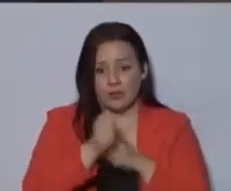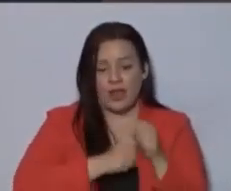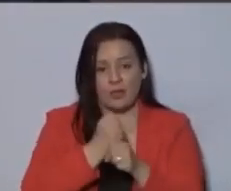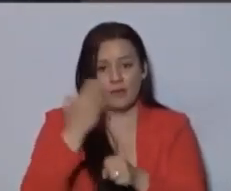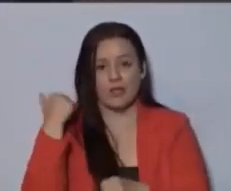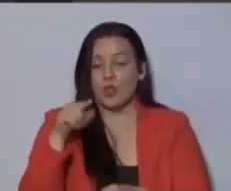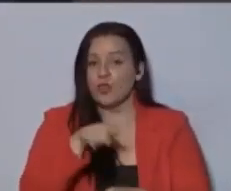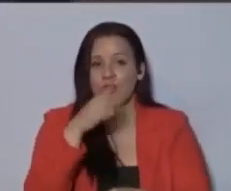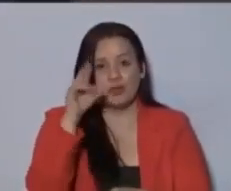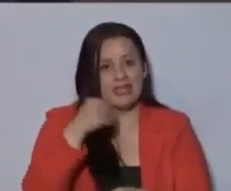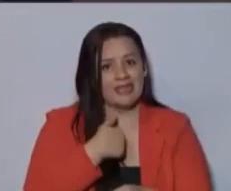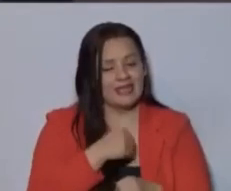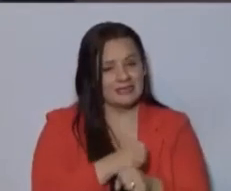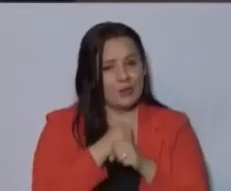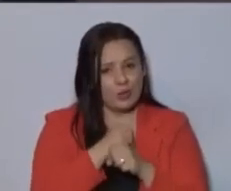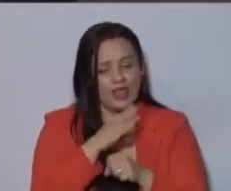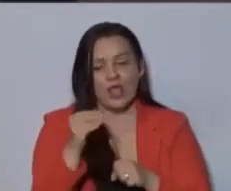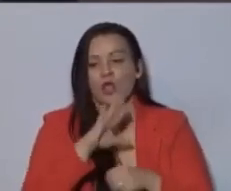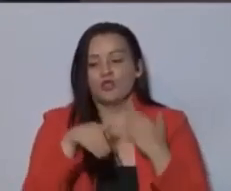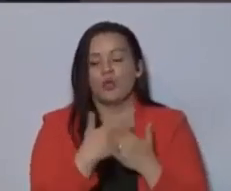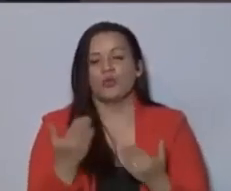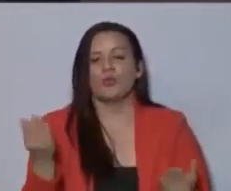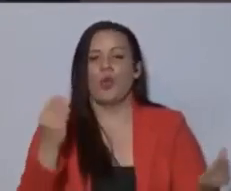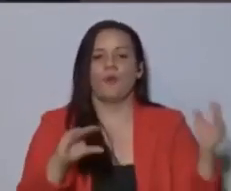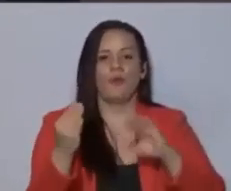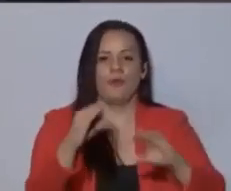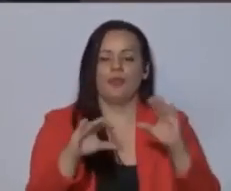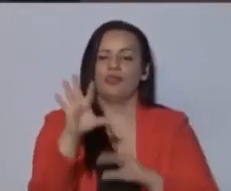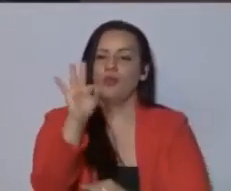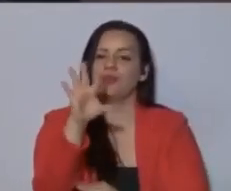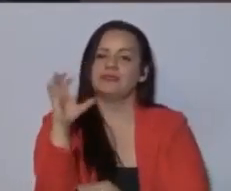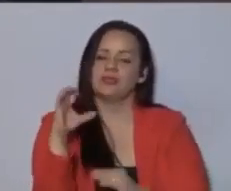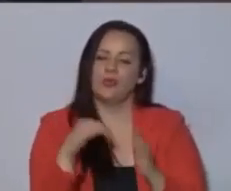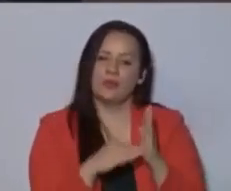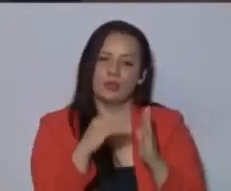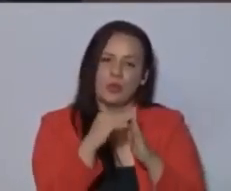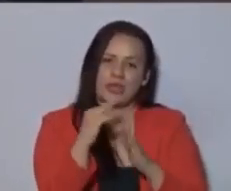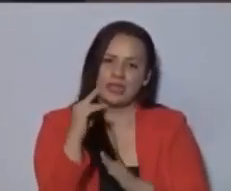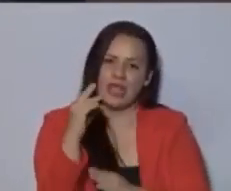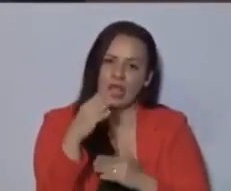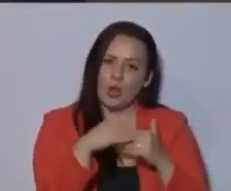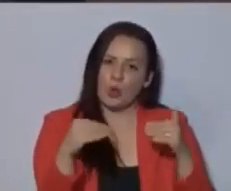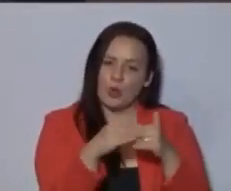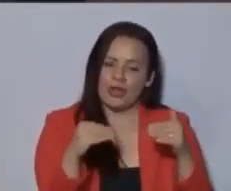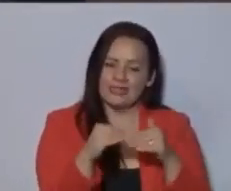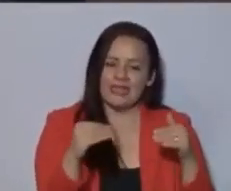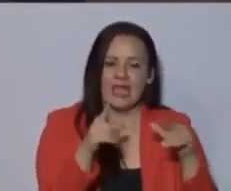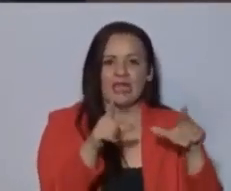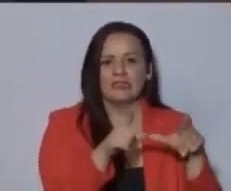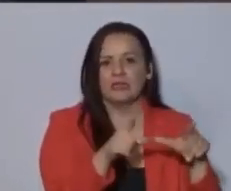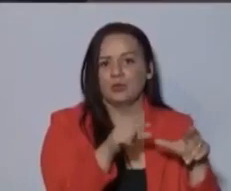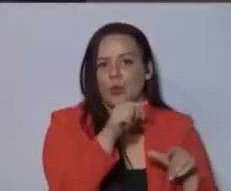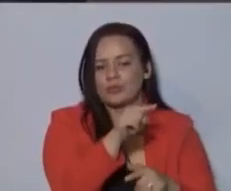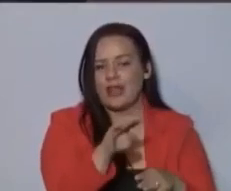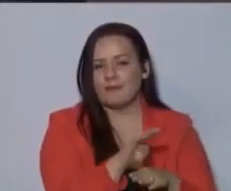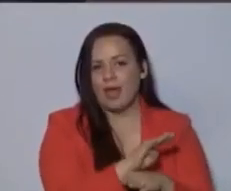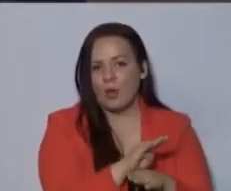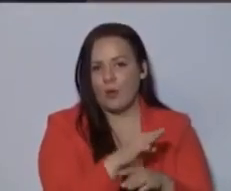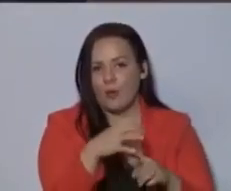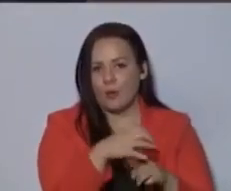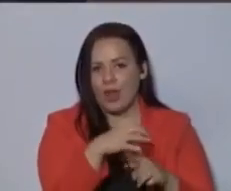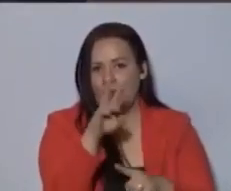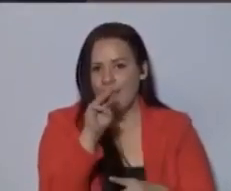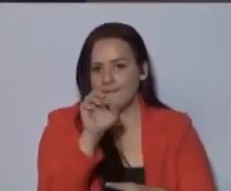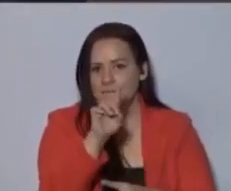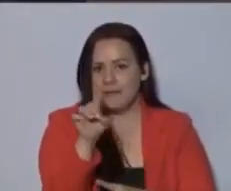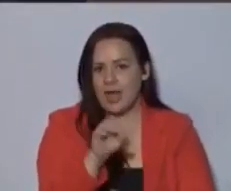los eurobonos, todos salieron y colocaron 900 millones de dólares en títulos al Banco Popular en marzo del año